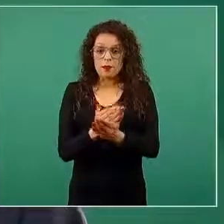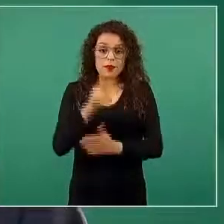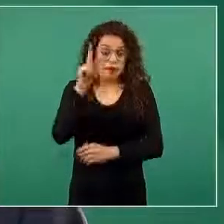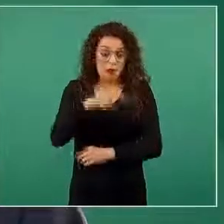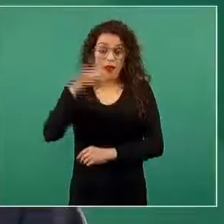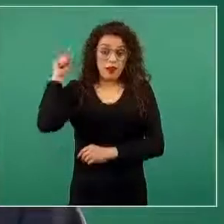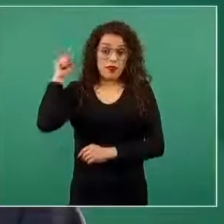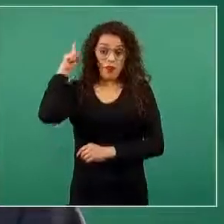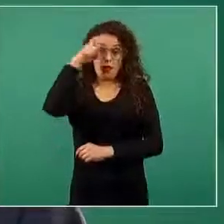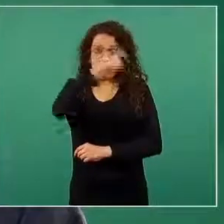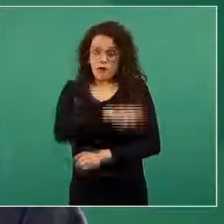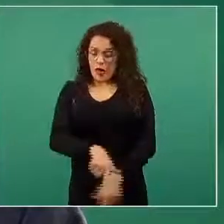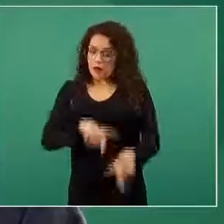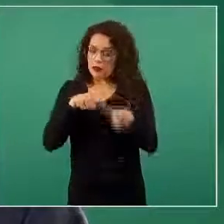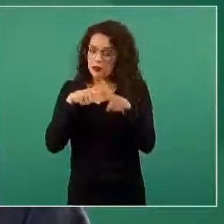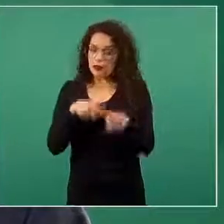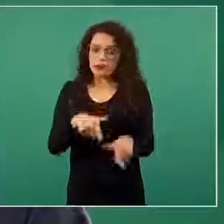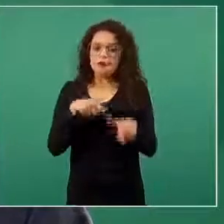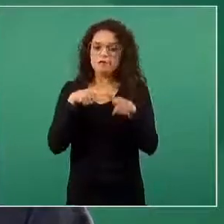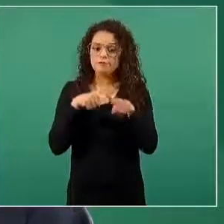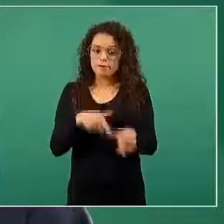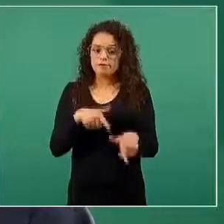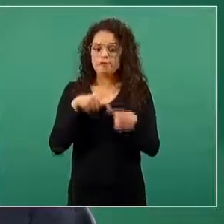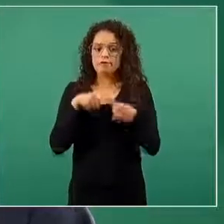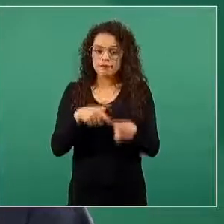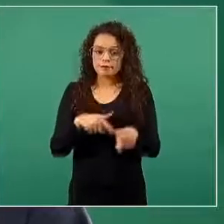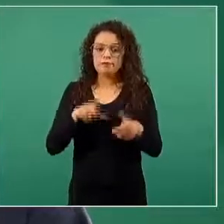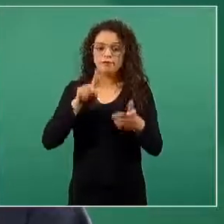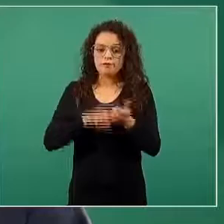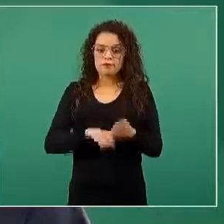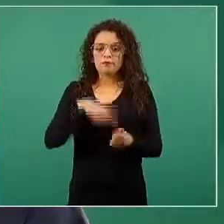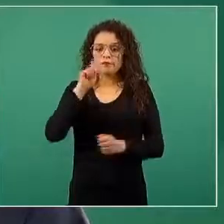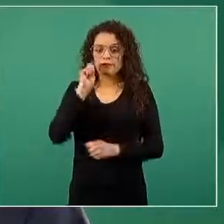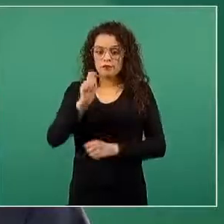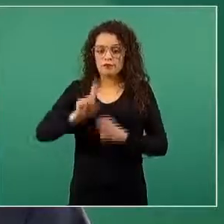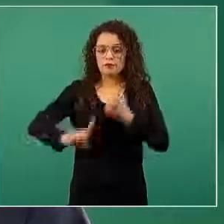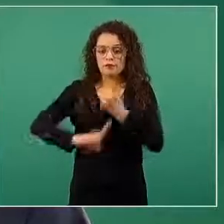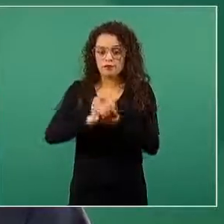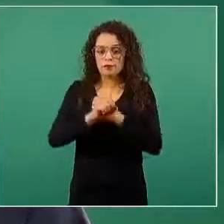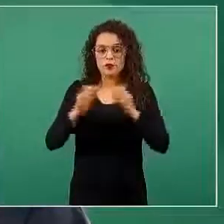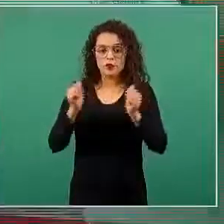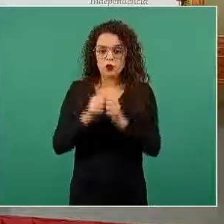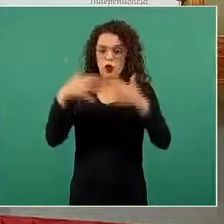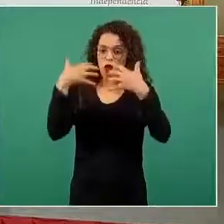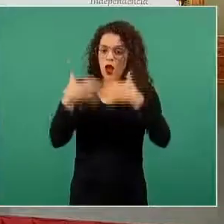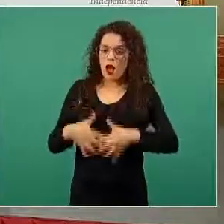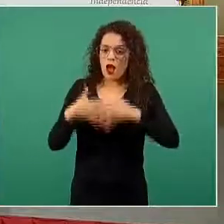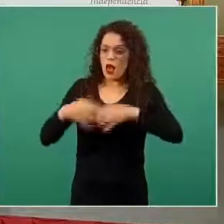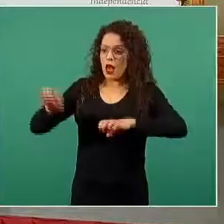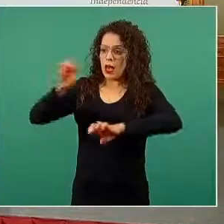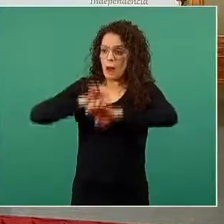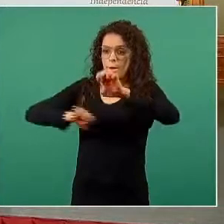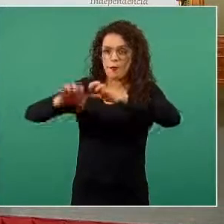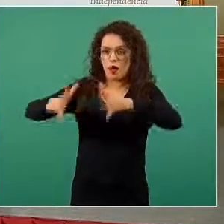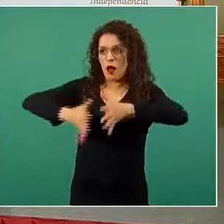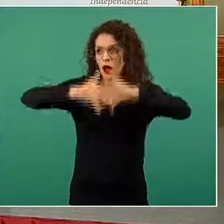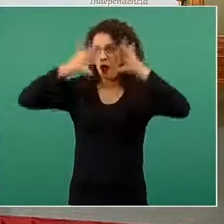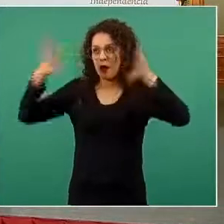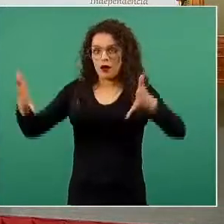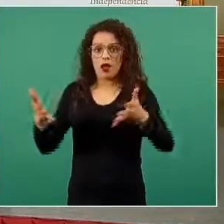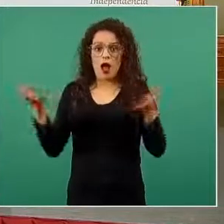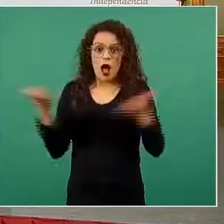seguimos enfrentando embestidas de las cámaras industriales de esta poderosa industria